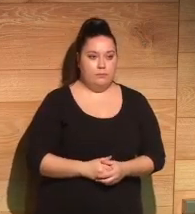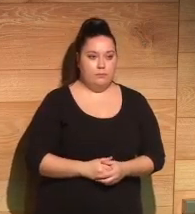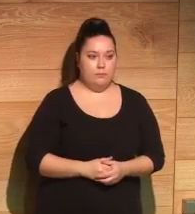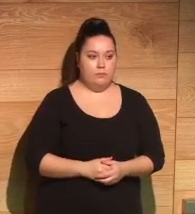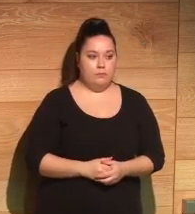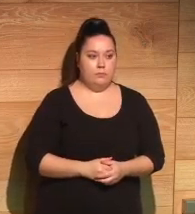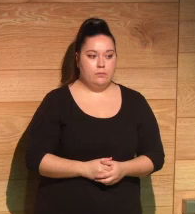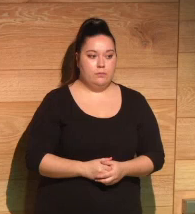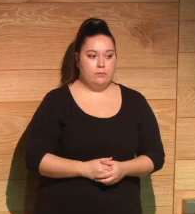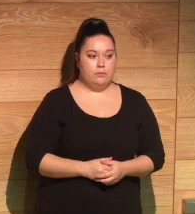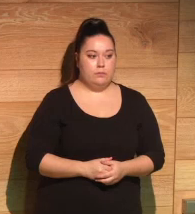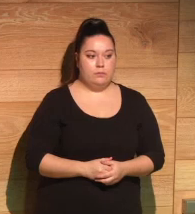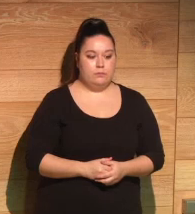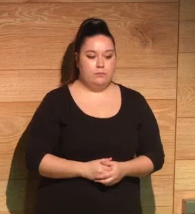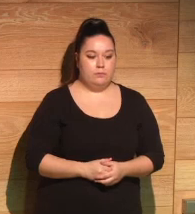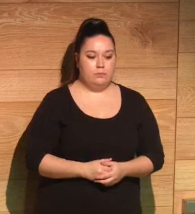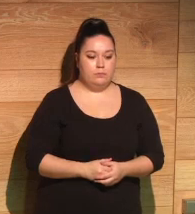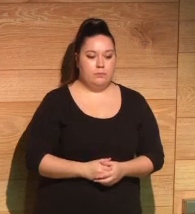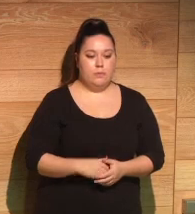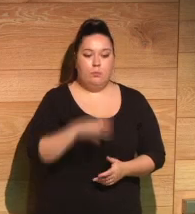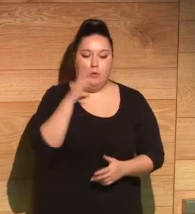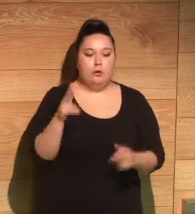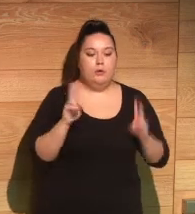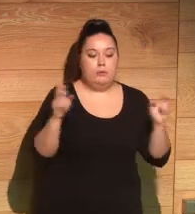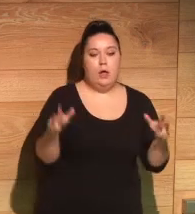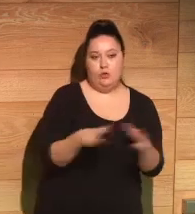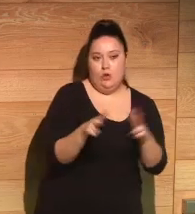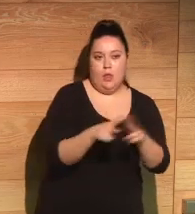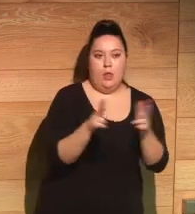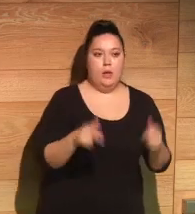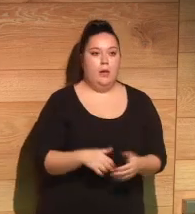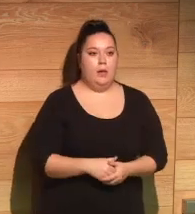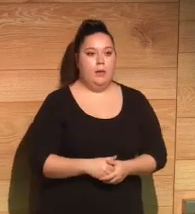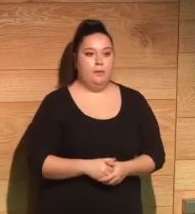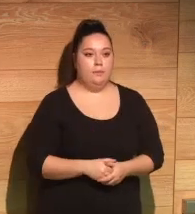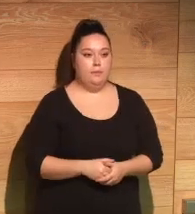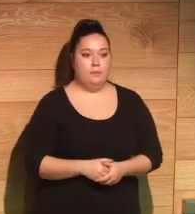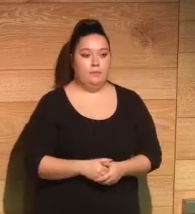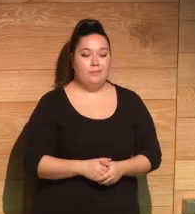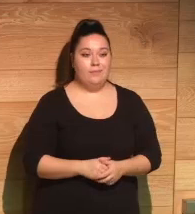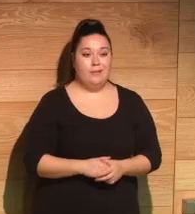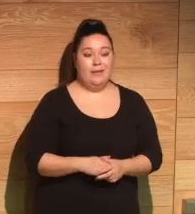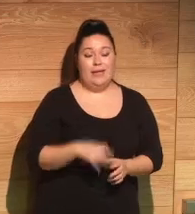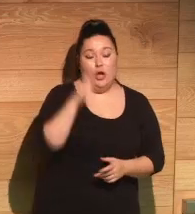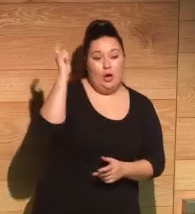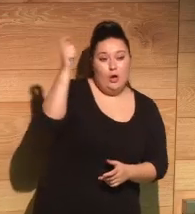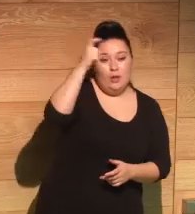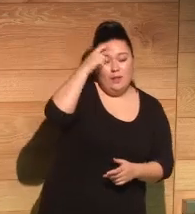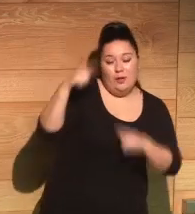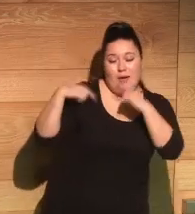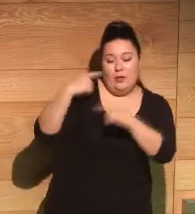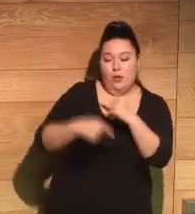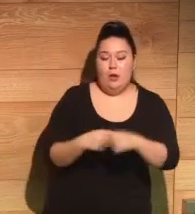orden sociológico. Pero yo no sé si esto hay que estudiarlo en términos generacionales, en términos de